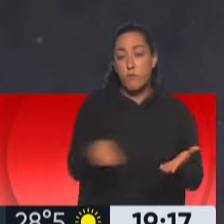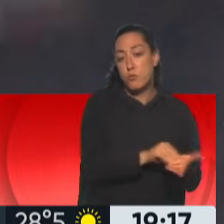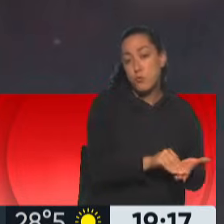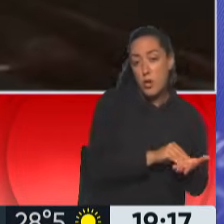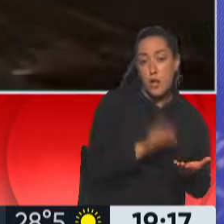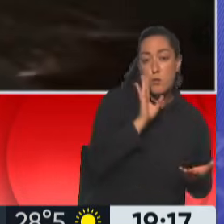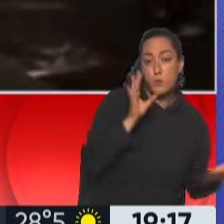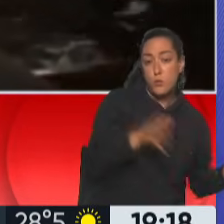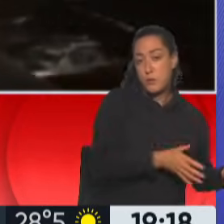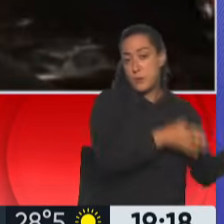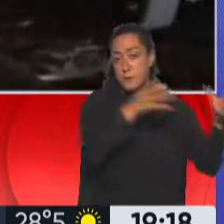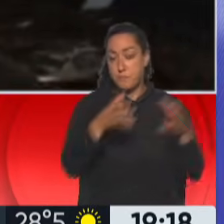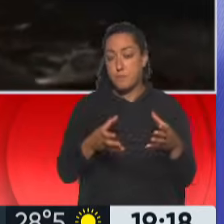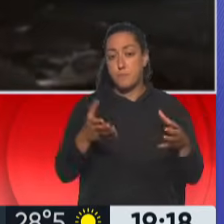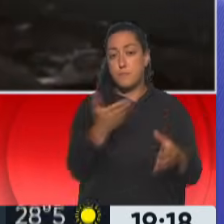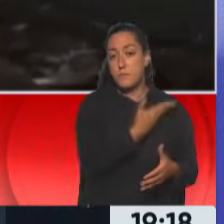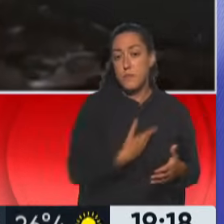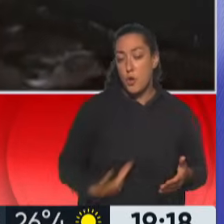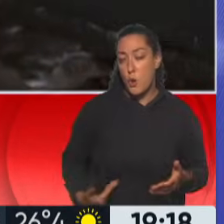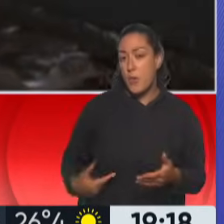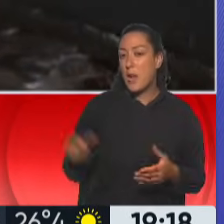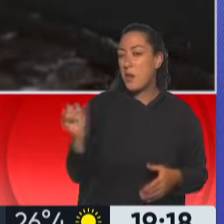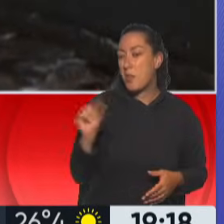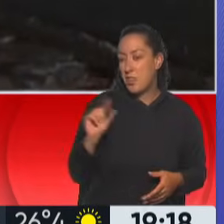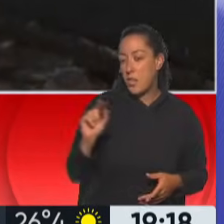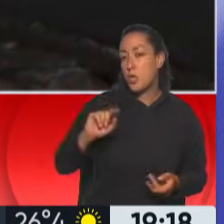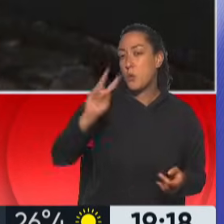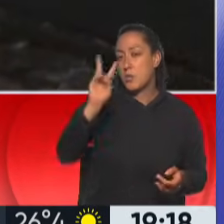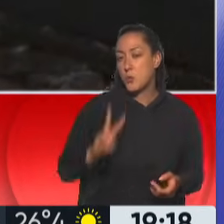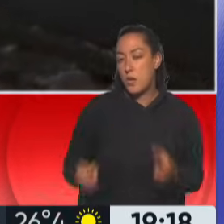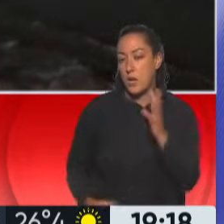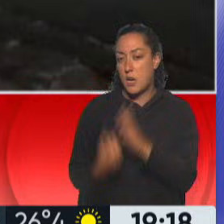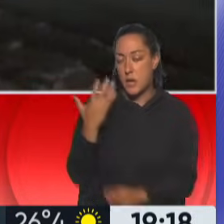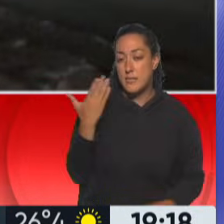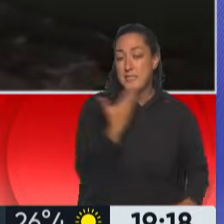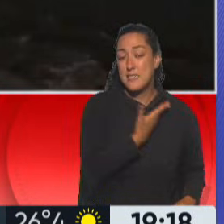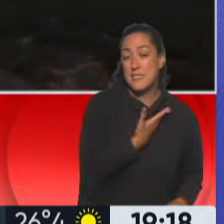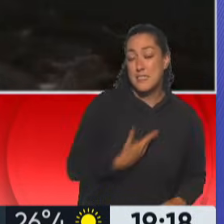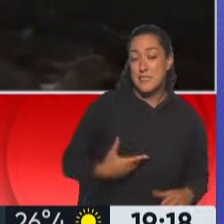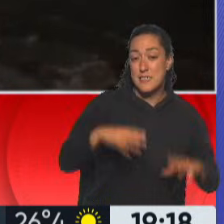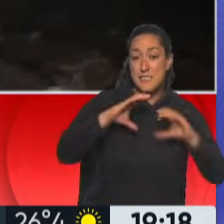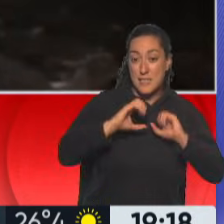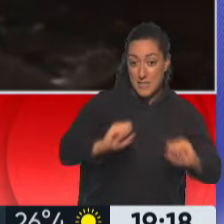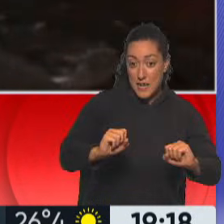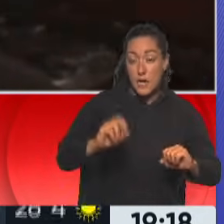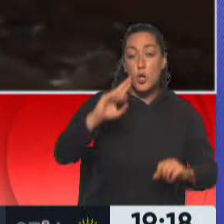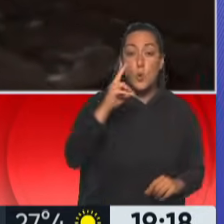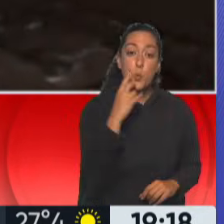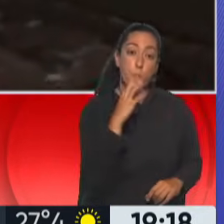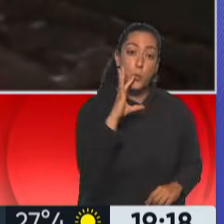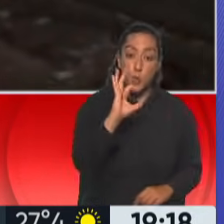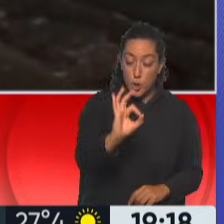gestiones para establecer un gobierno interino en Venezuela. Y en ese marco el secretario de Estado, Marco Rubio, dijo que la